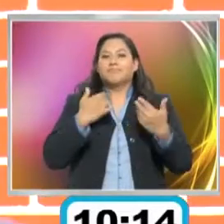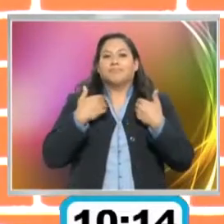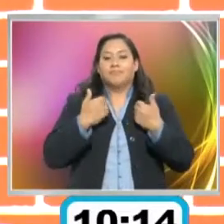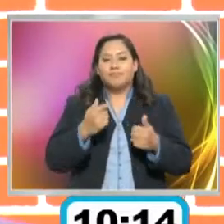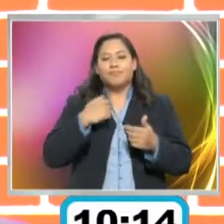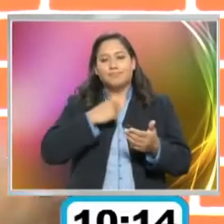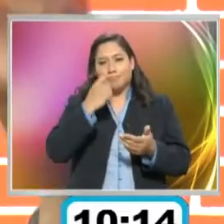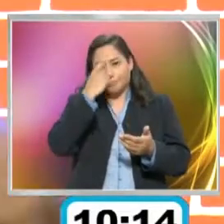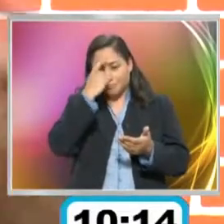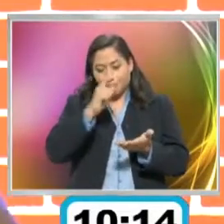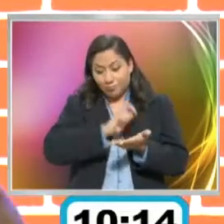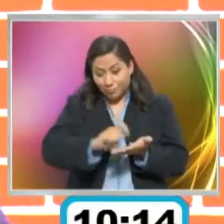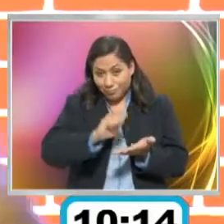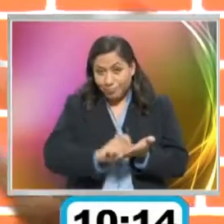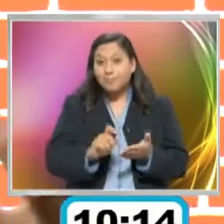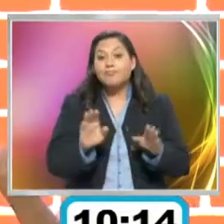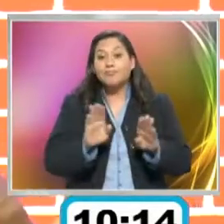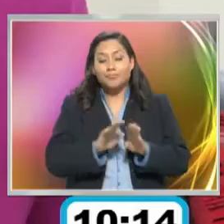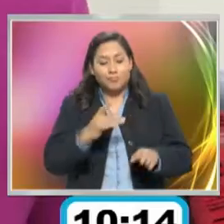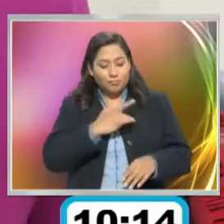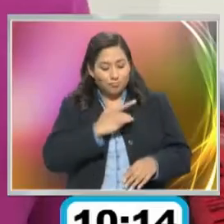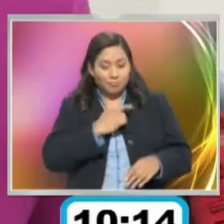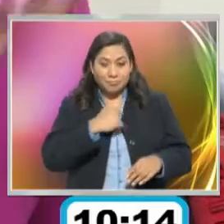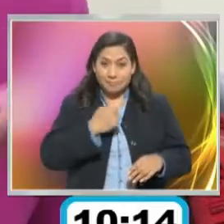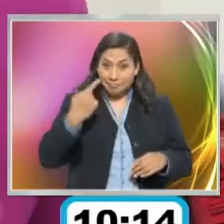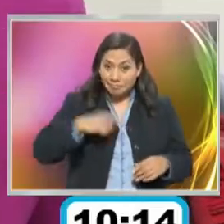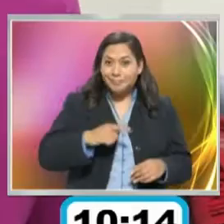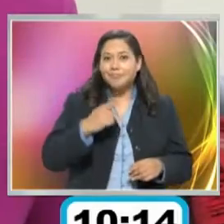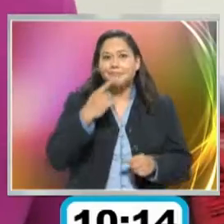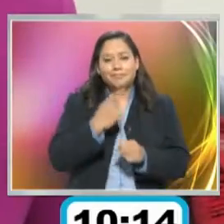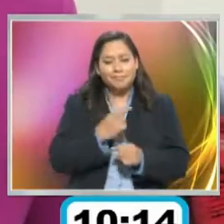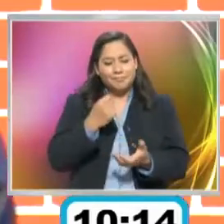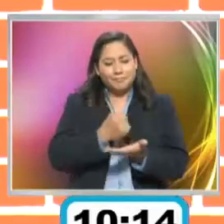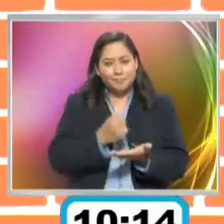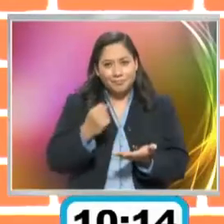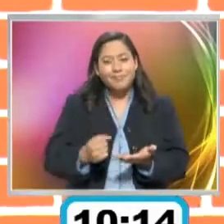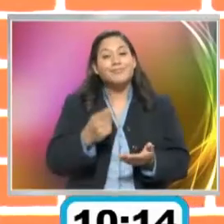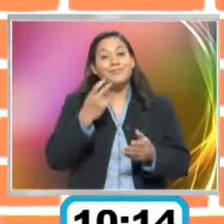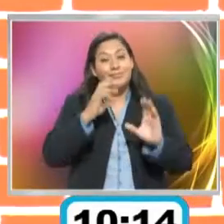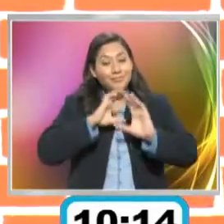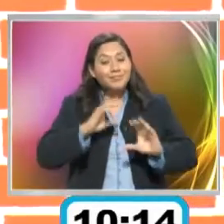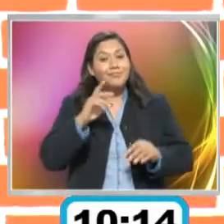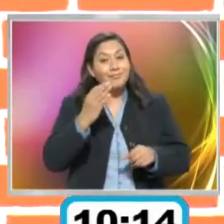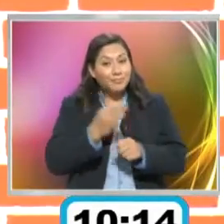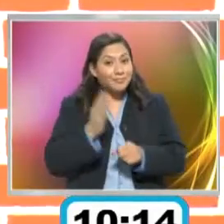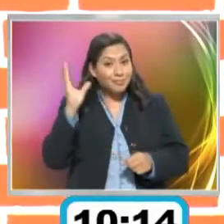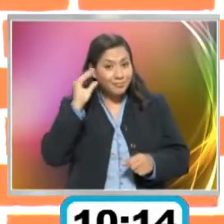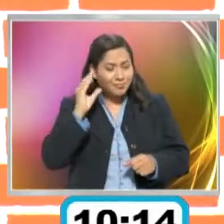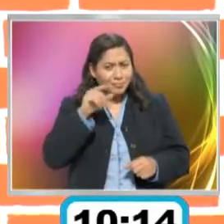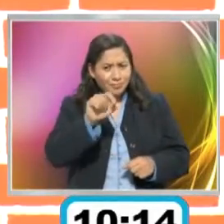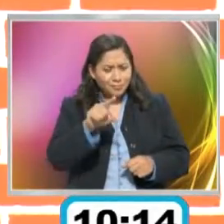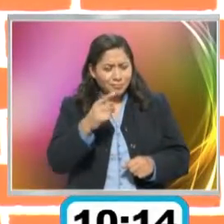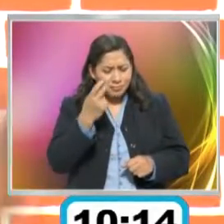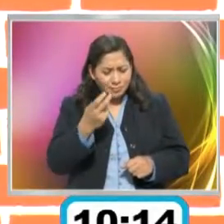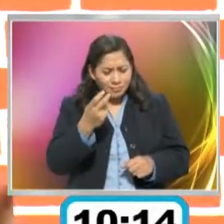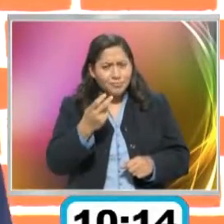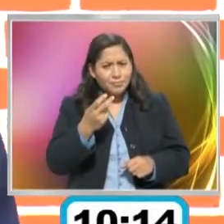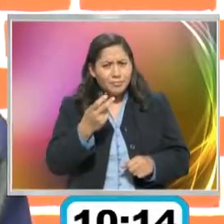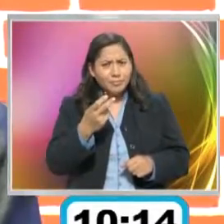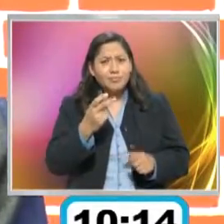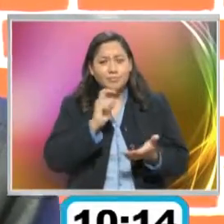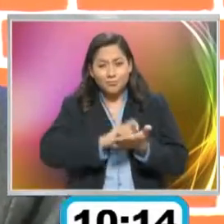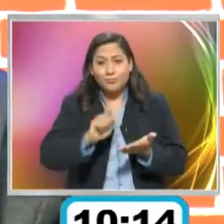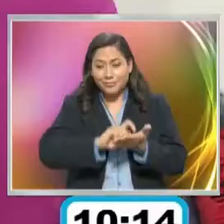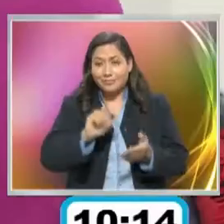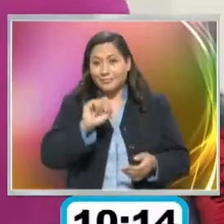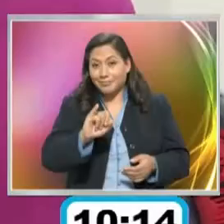tenía que componer justo como el corazón me dijera, ¿no? Tener mi propio sello, y estas canciones que van a escuchar ahora, pues justo así están